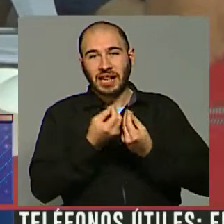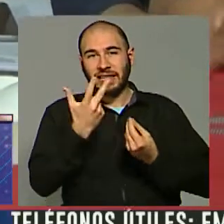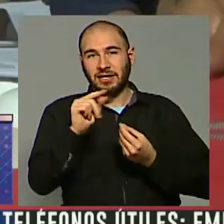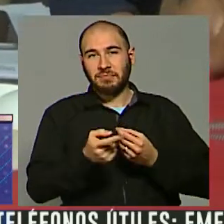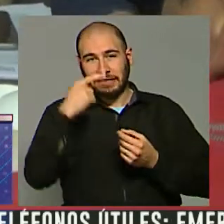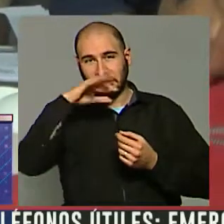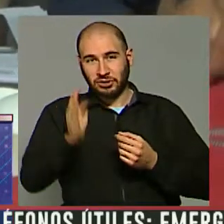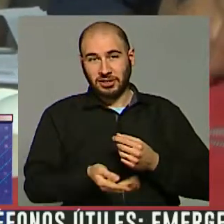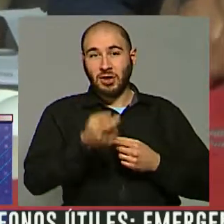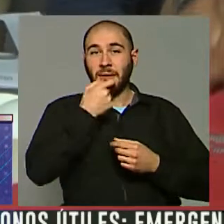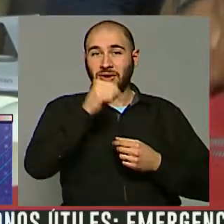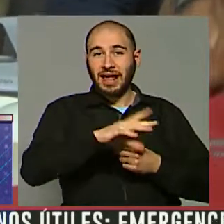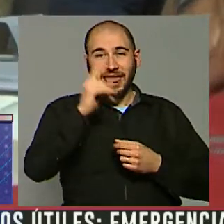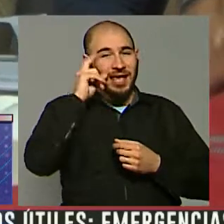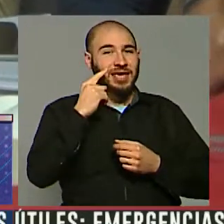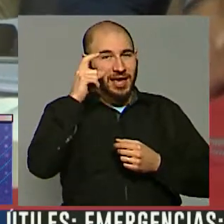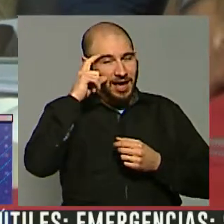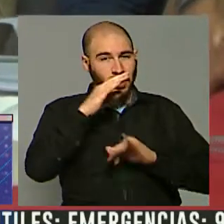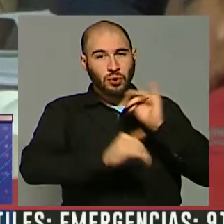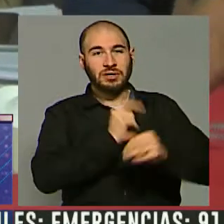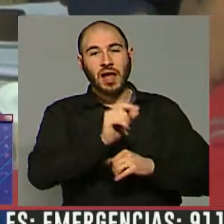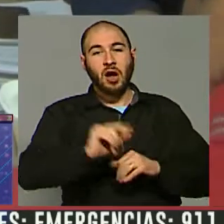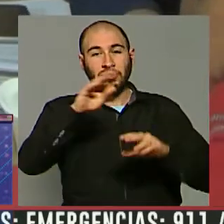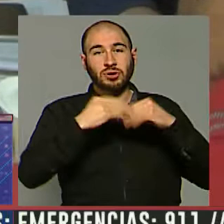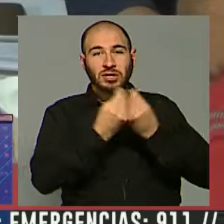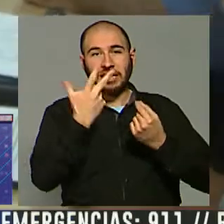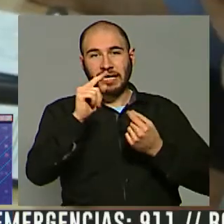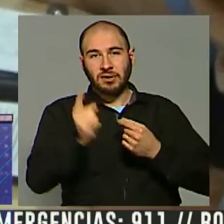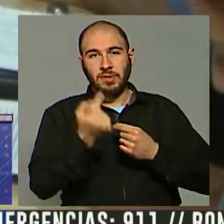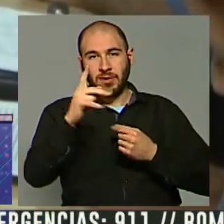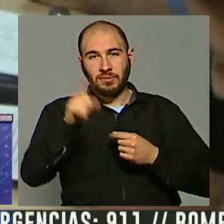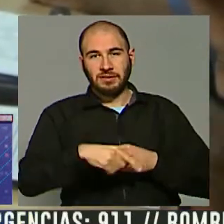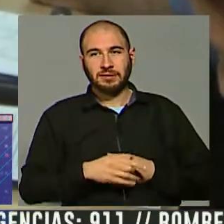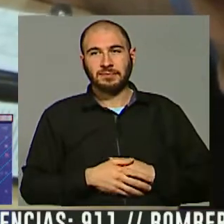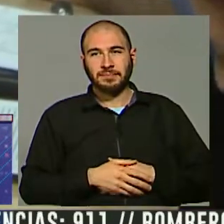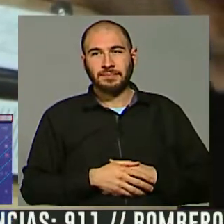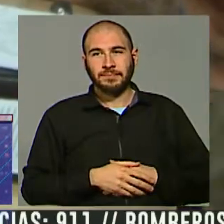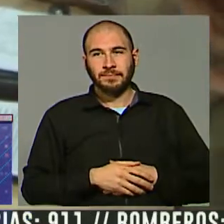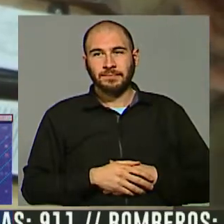3,7%, mientras que en Mendoza, la DELLE reveló que el aumento llegó al 3,2%.